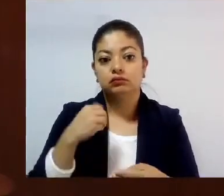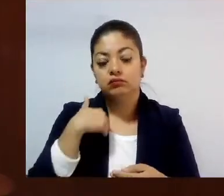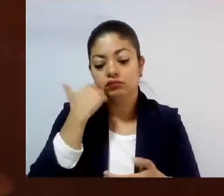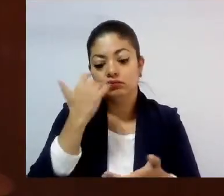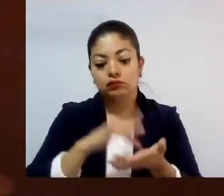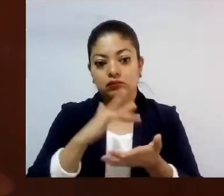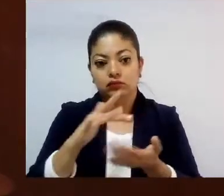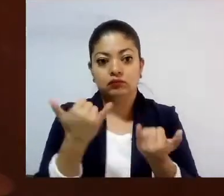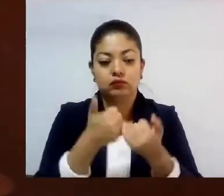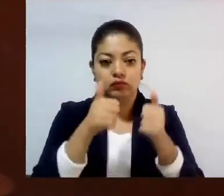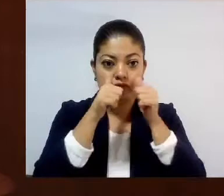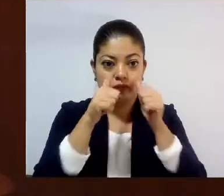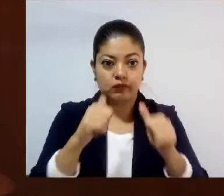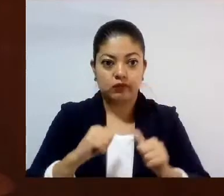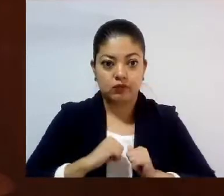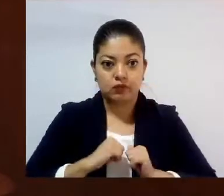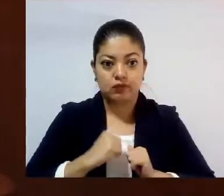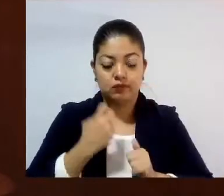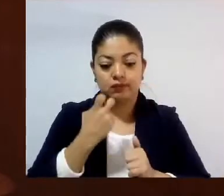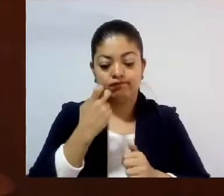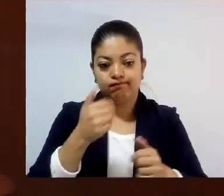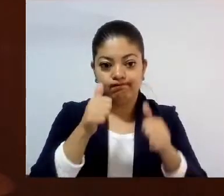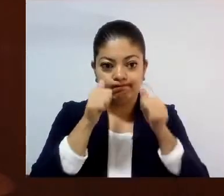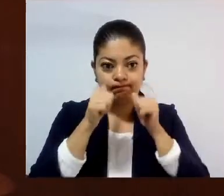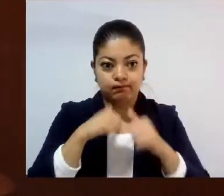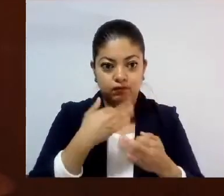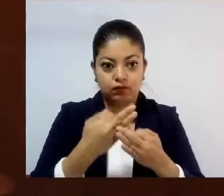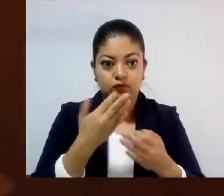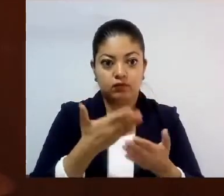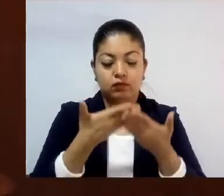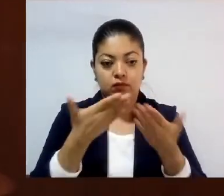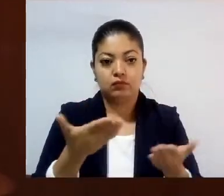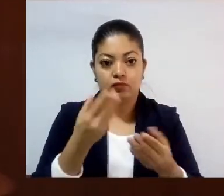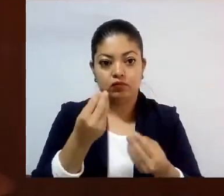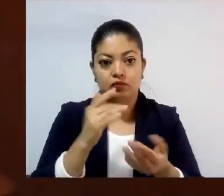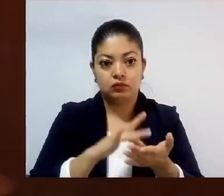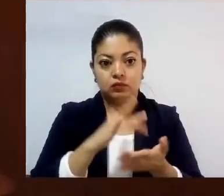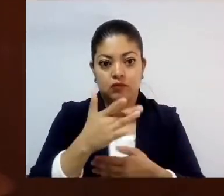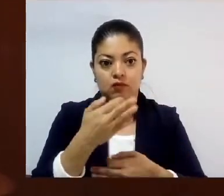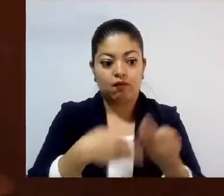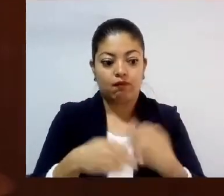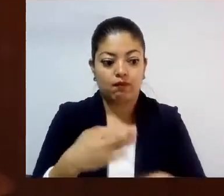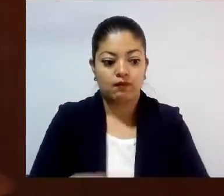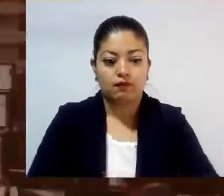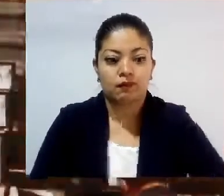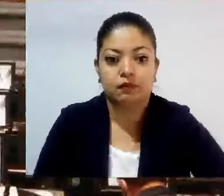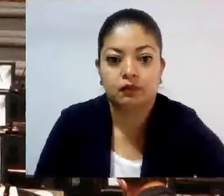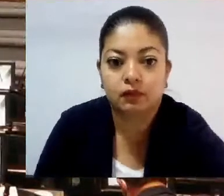atención prestada a la presente. Muchísimas gracias, compañeras, compañeros. Muy buenas tardes.